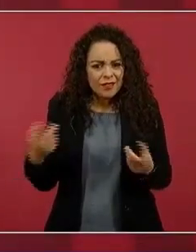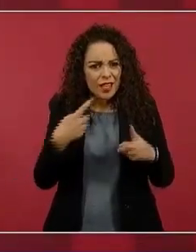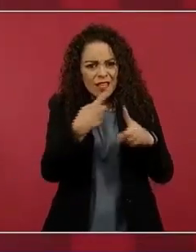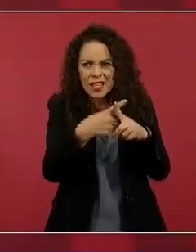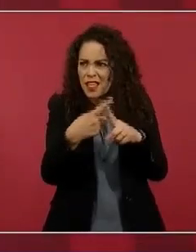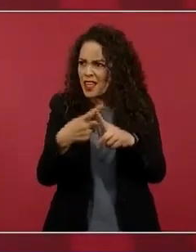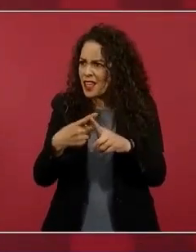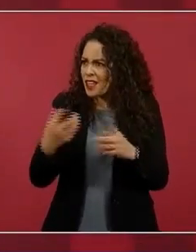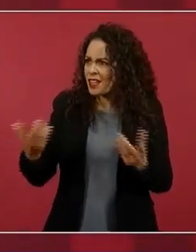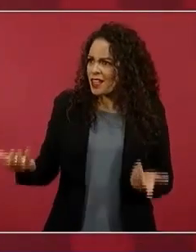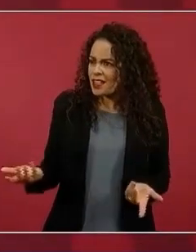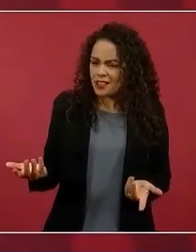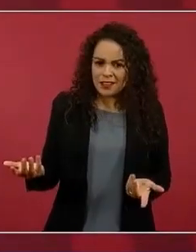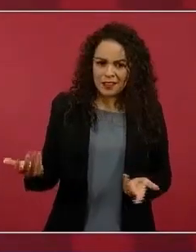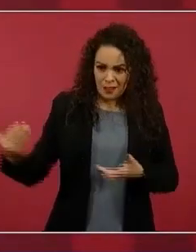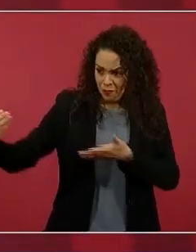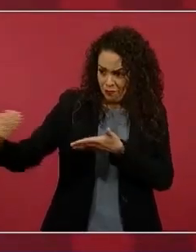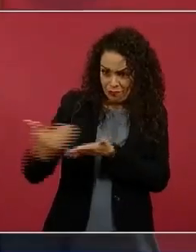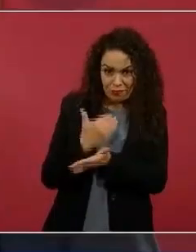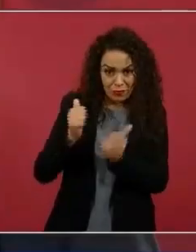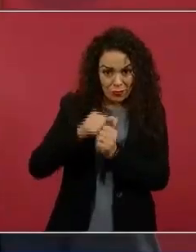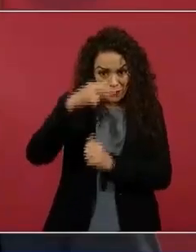Si México es un país independiente,